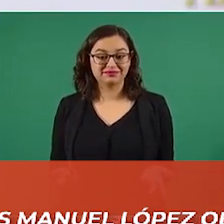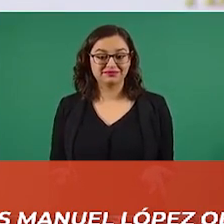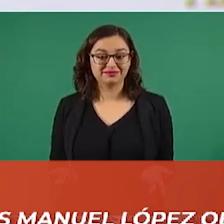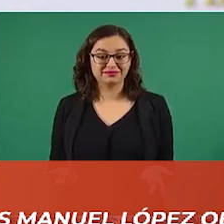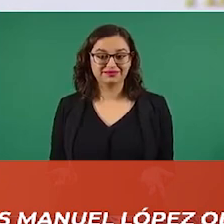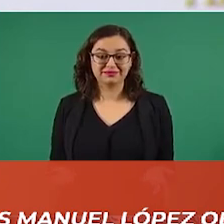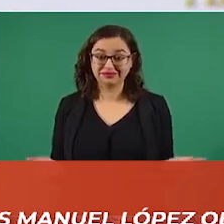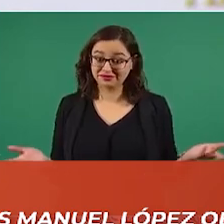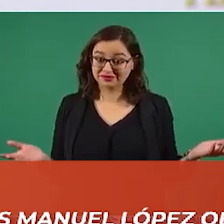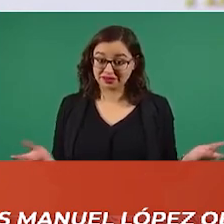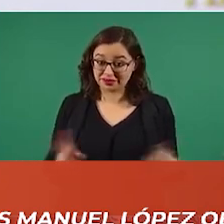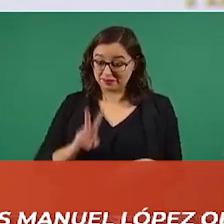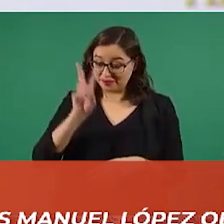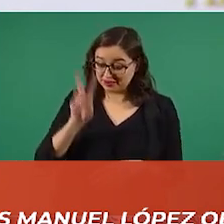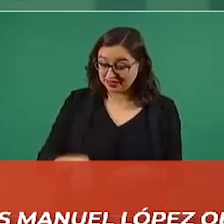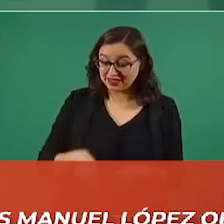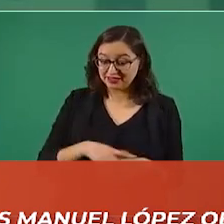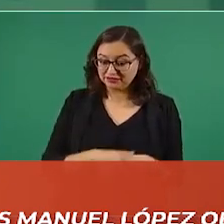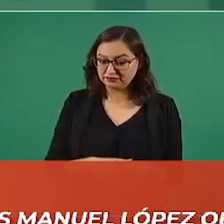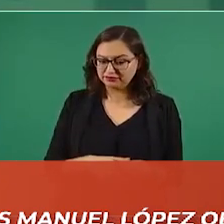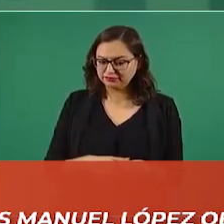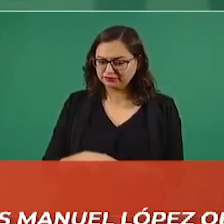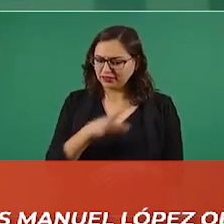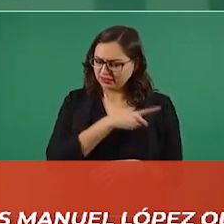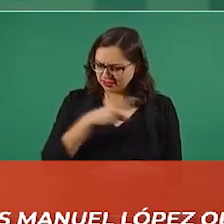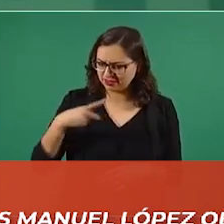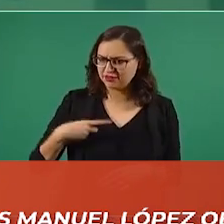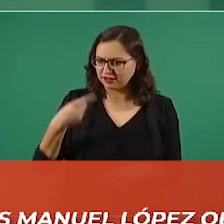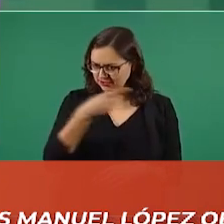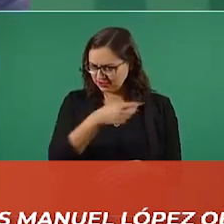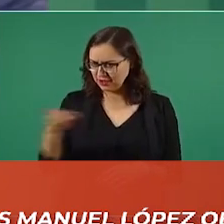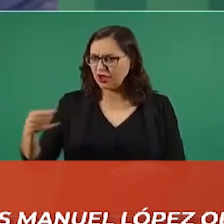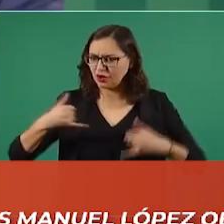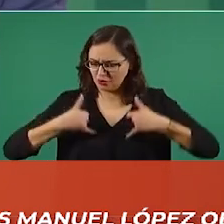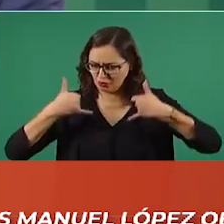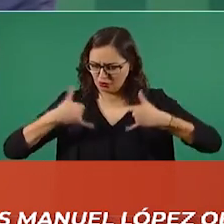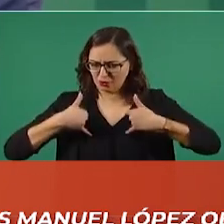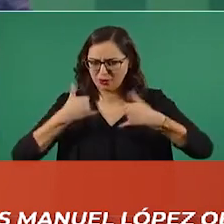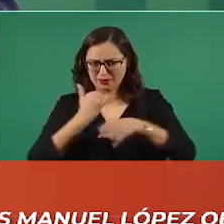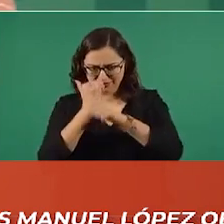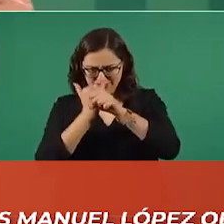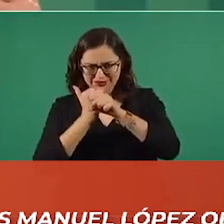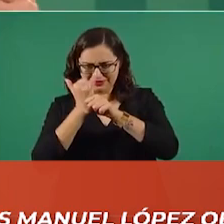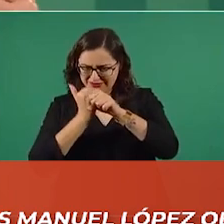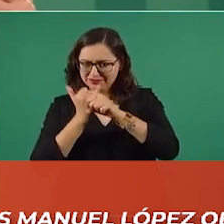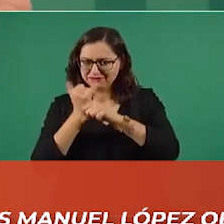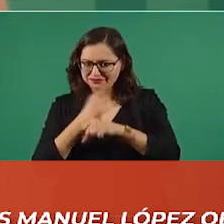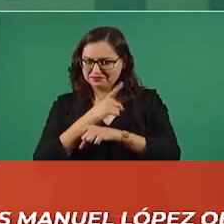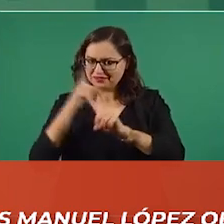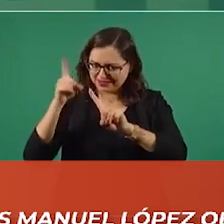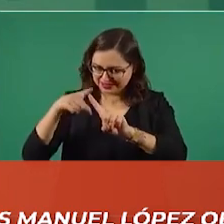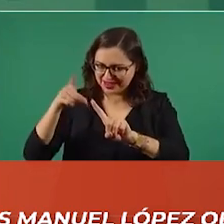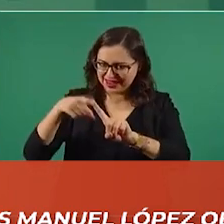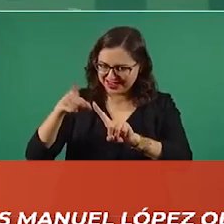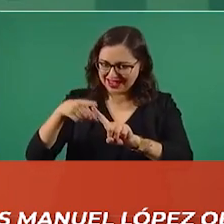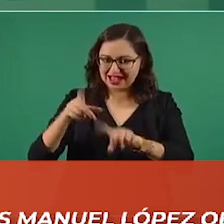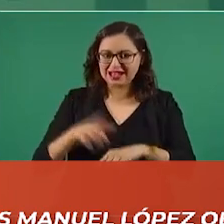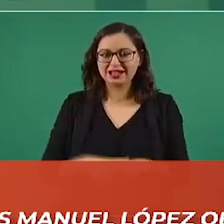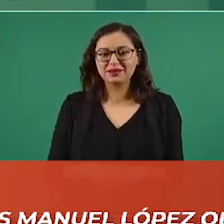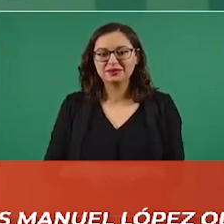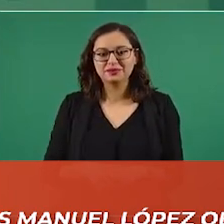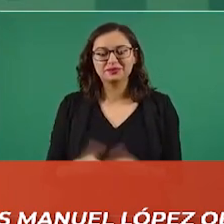es como para dejarlo de tarea a los jóvenes, porque lo que interesa es que no vayan a pensar los